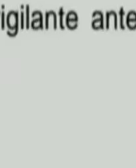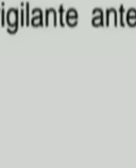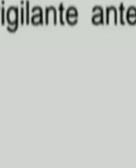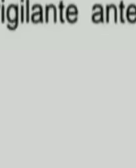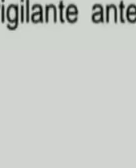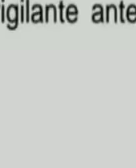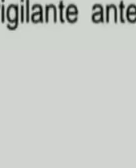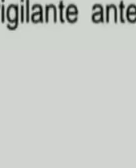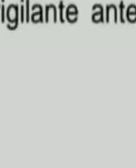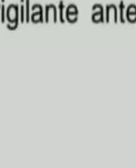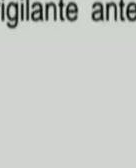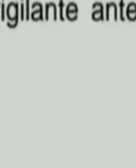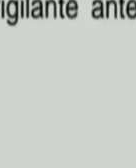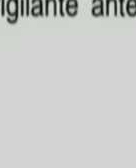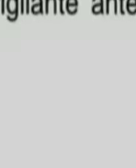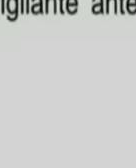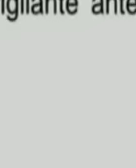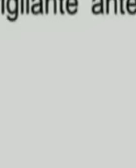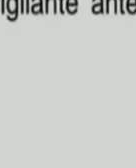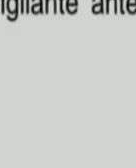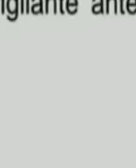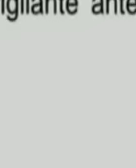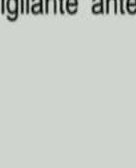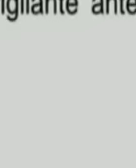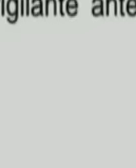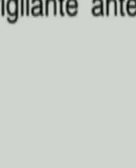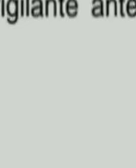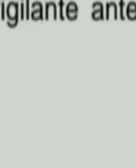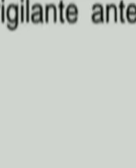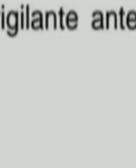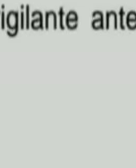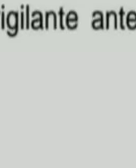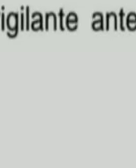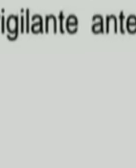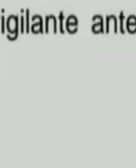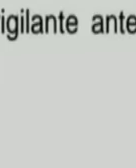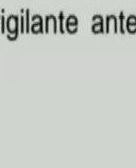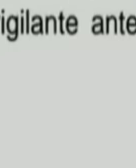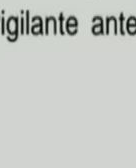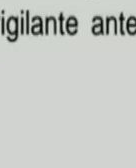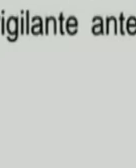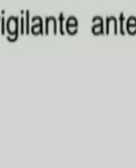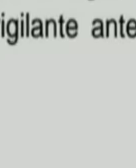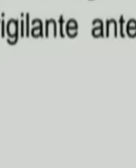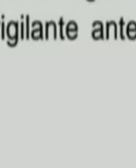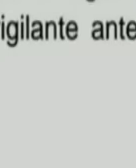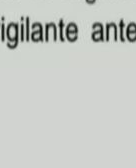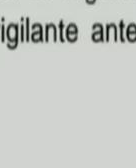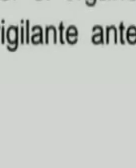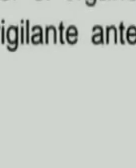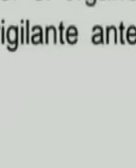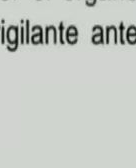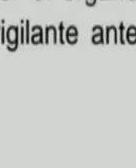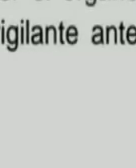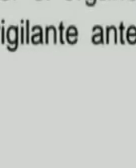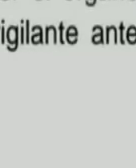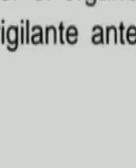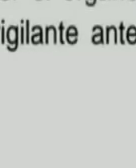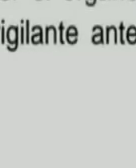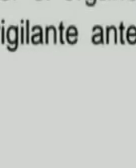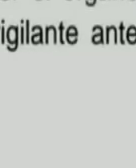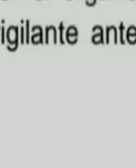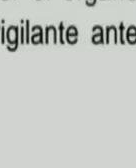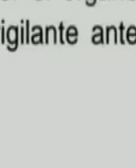importante reseñar la mañana de hoy, el Ministerio Público al emitirlo, el